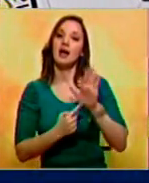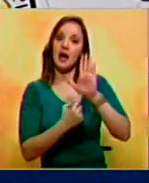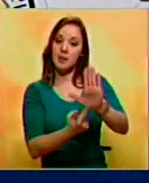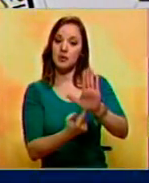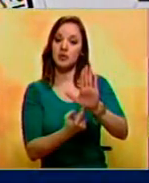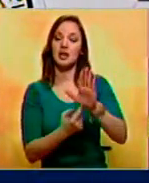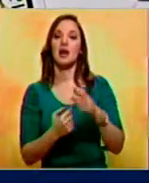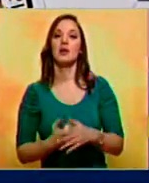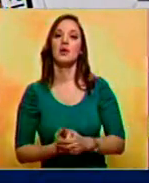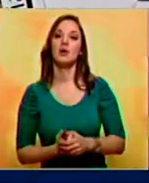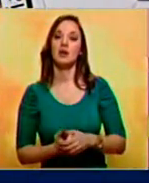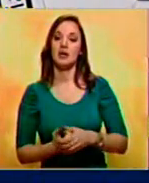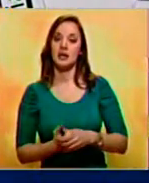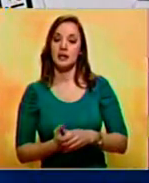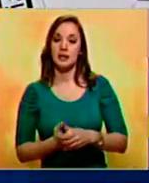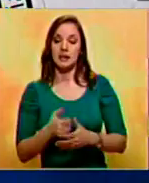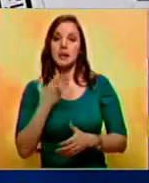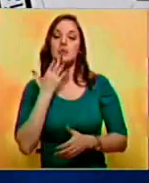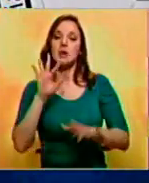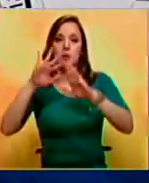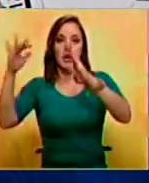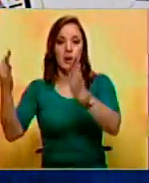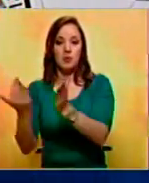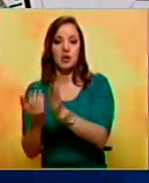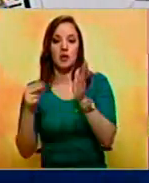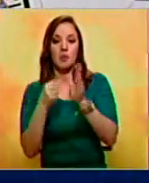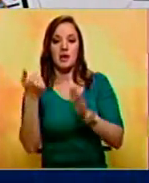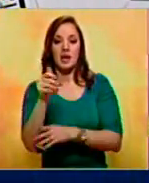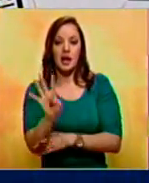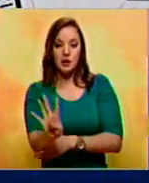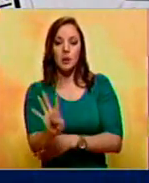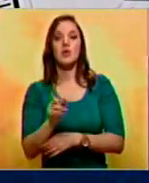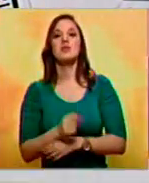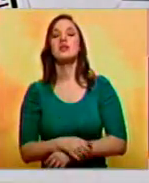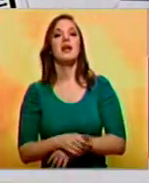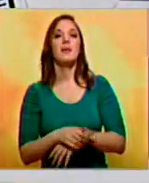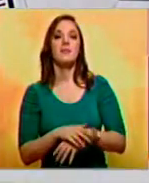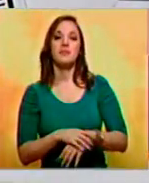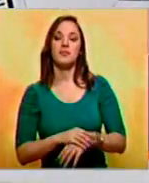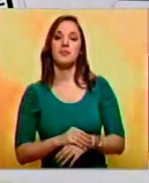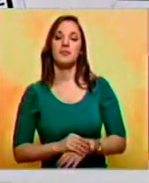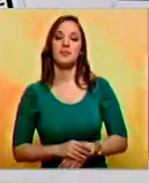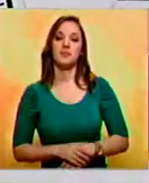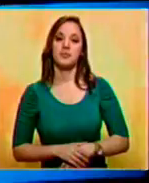gran manejo en el caso del Mundial 2014, haciendo llevar una cobertura impecable.